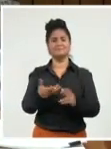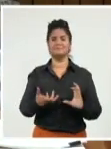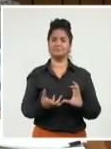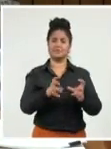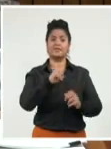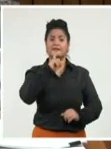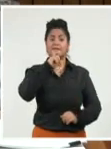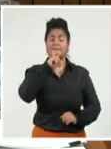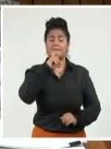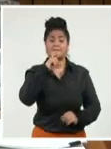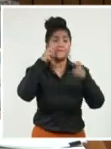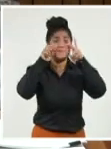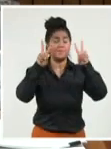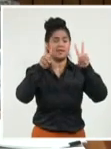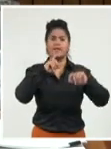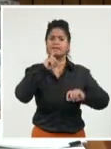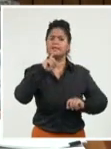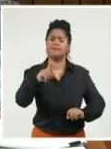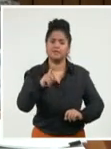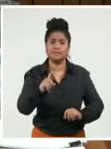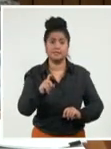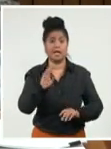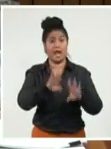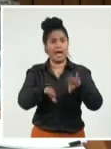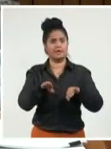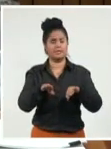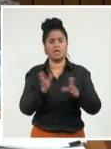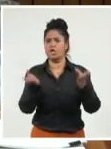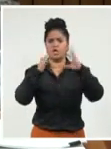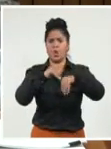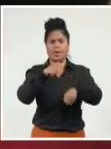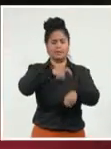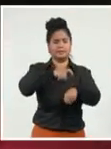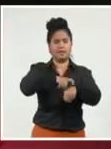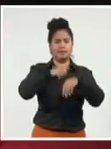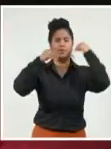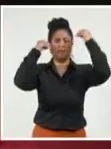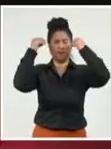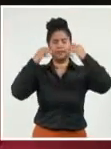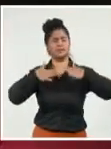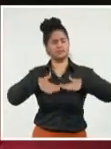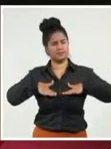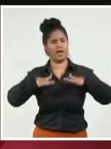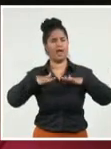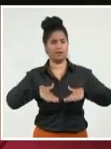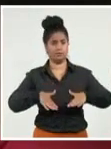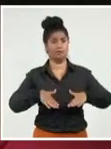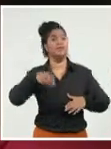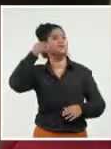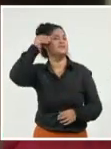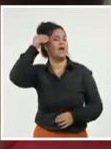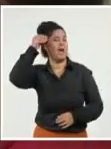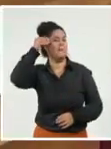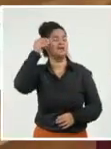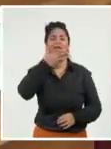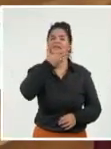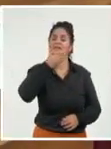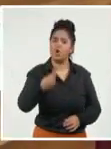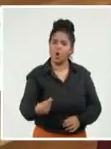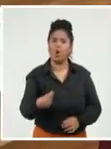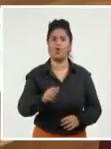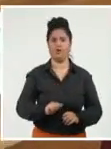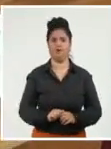convulsa, que ninguno de nosotros puede asumir que tiene la razón en todo. Y uno aprende mucho de los demás. Nosotros sí que